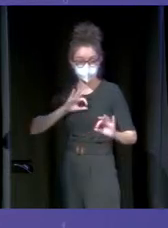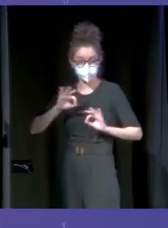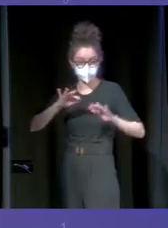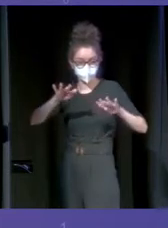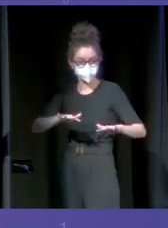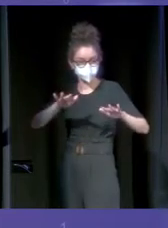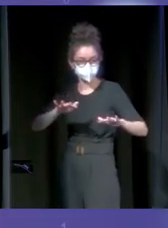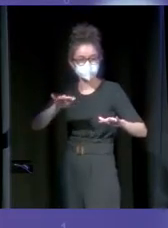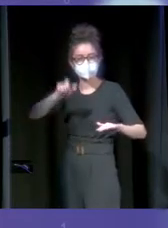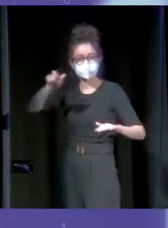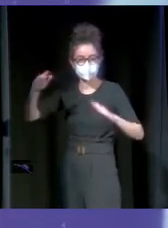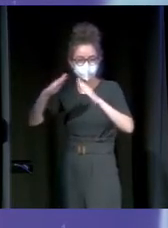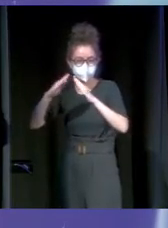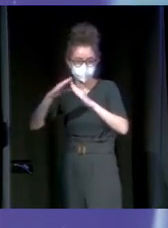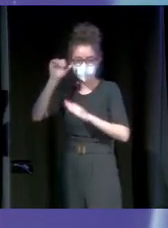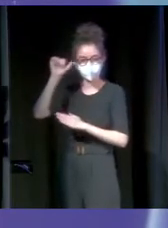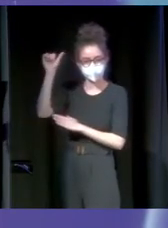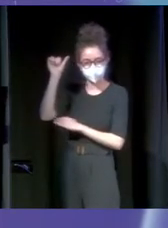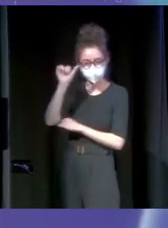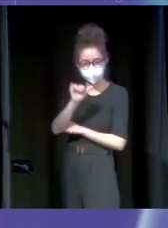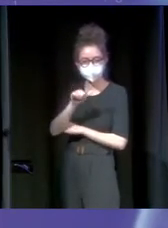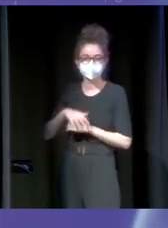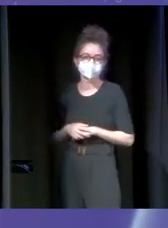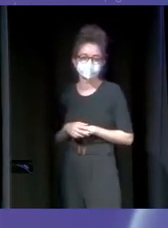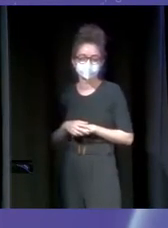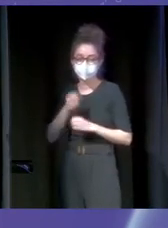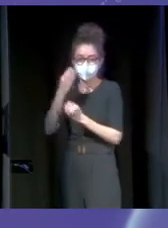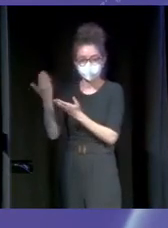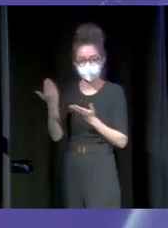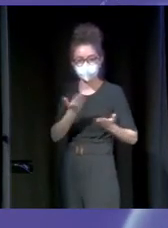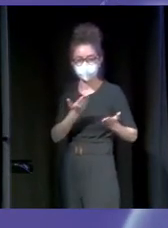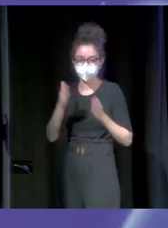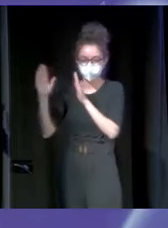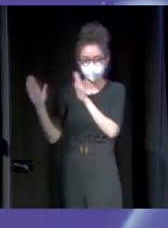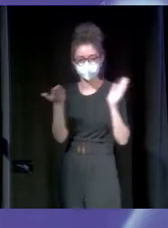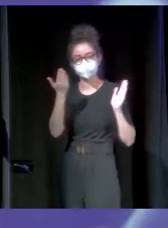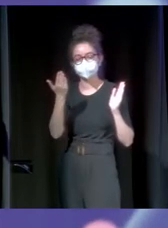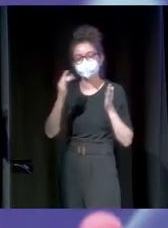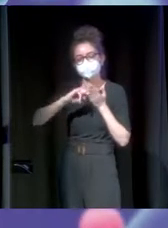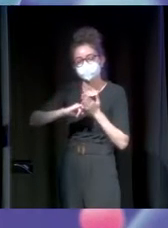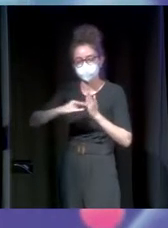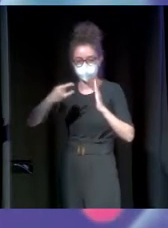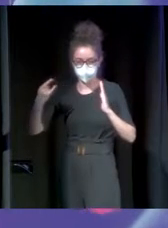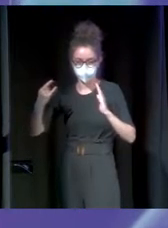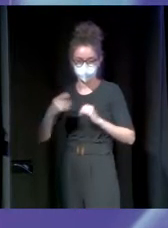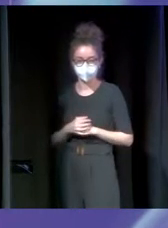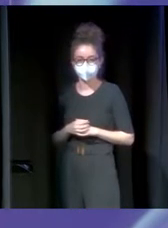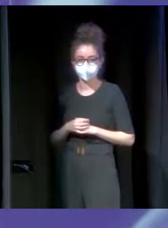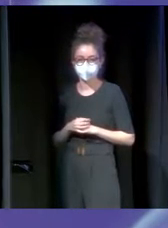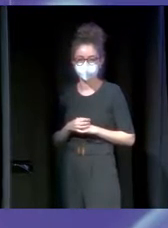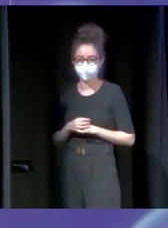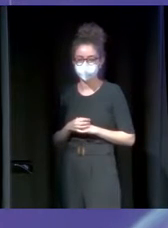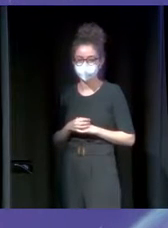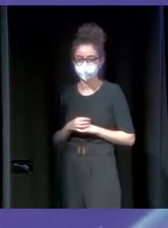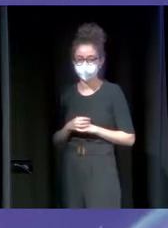fuera de aquí también sean bienvenidos a una nueva edición de tecnológica una cita sobre